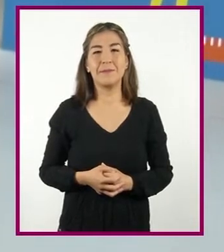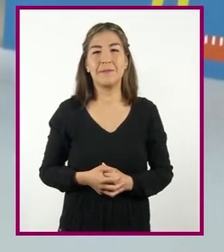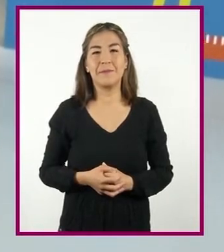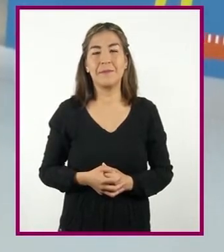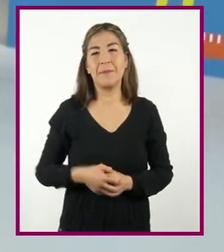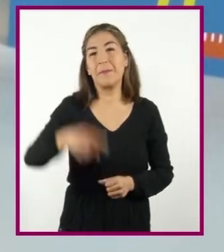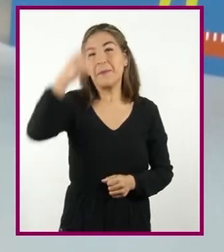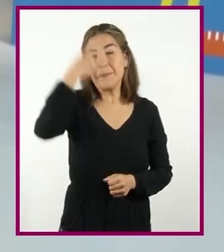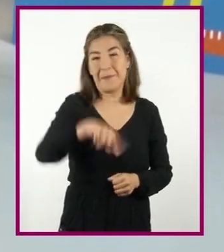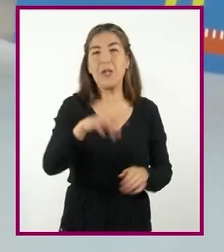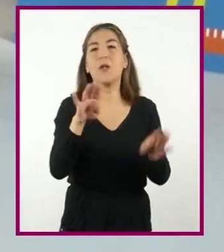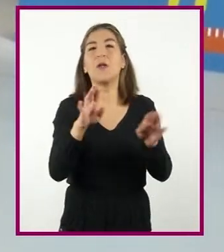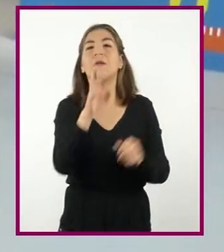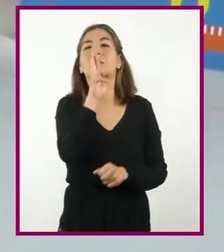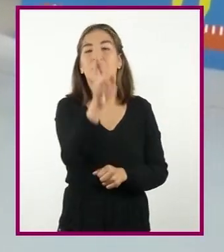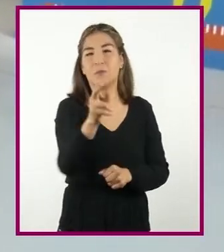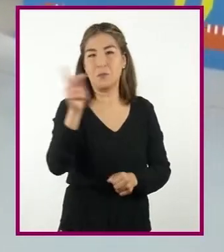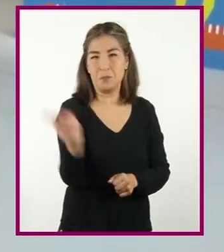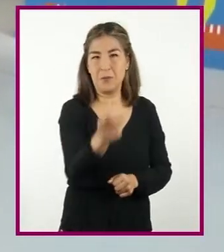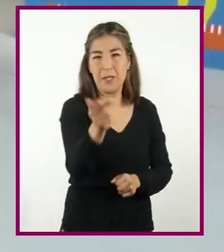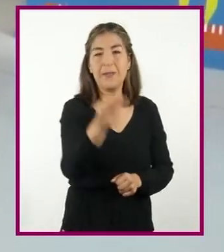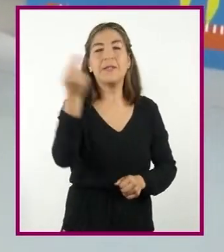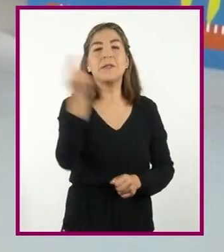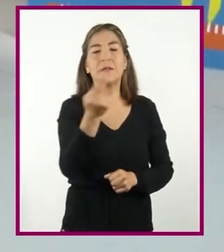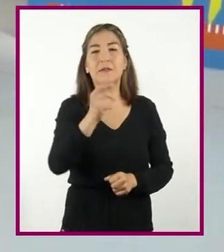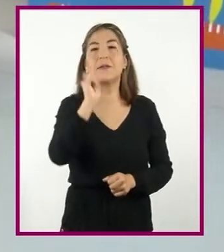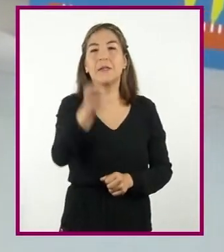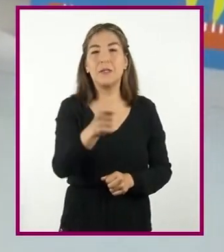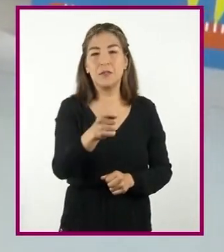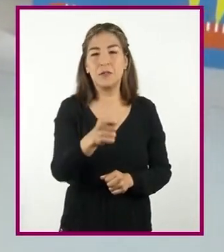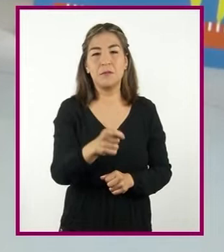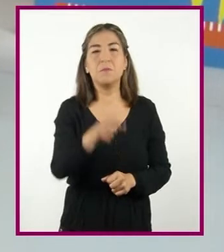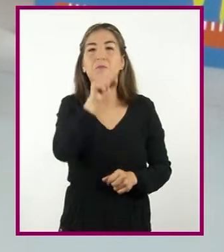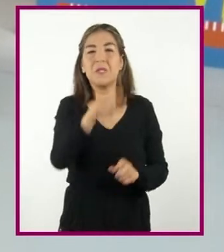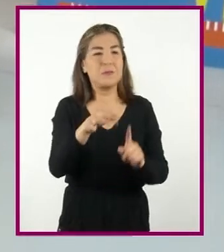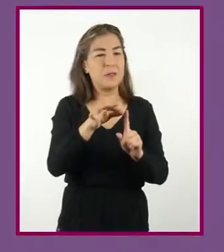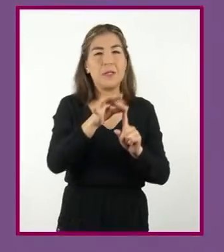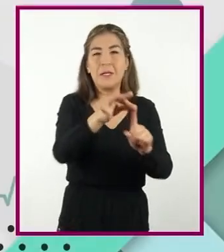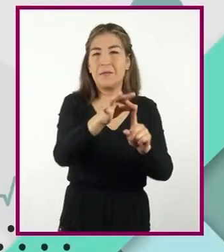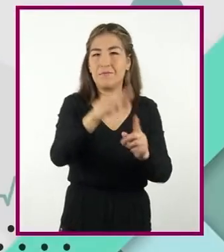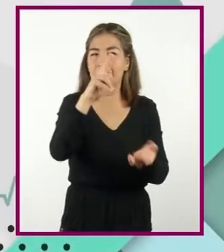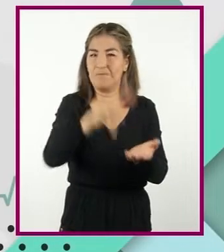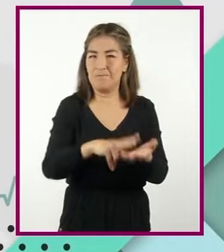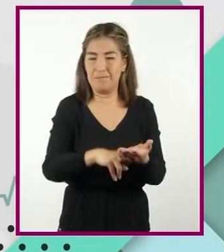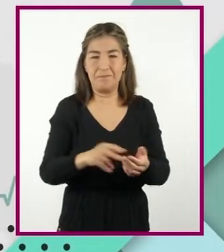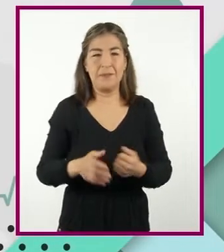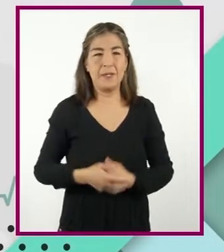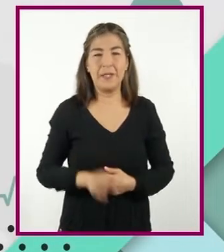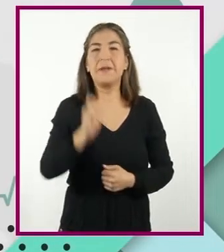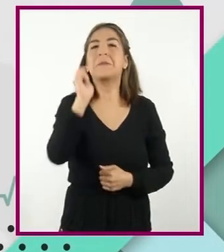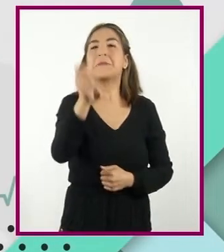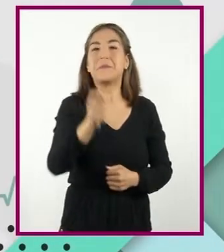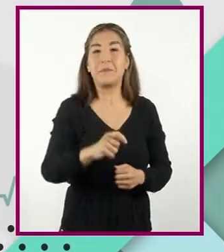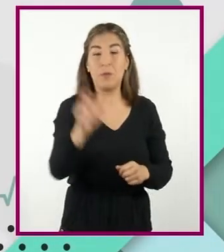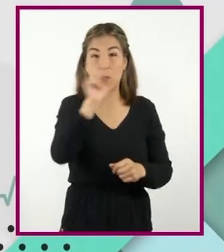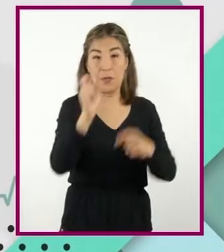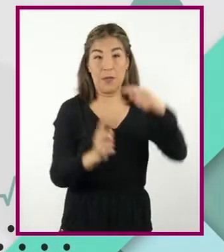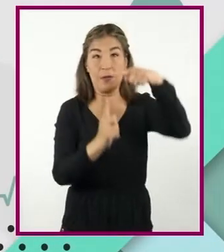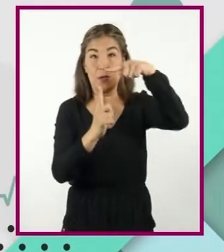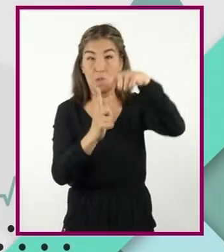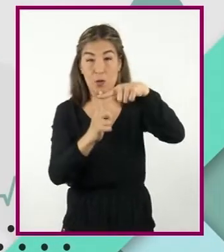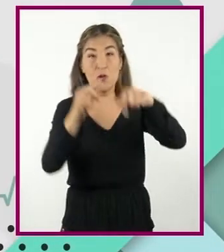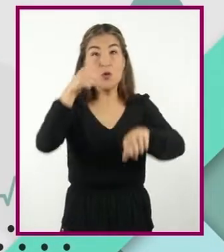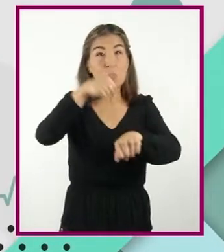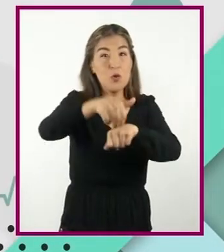Para responder la pregunta, necesitamos la constante de proporcionalidad. Sabemos que al dividir cada